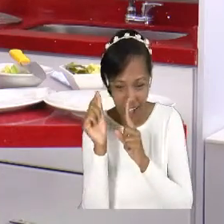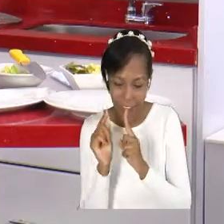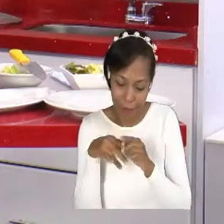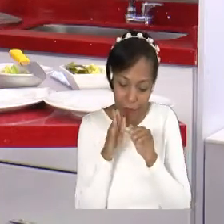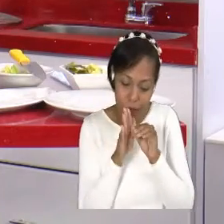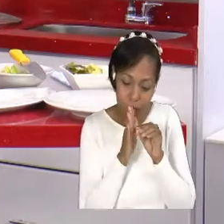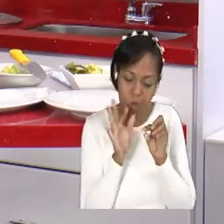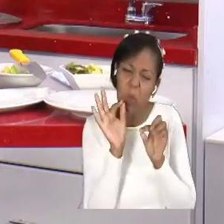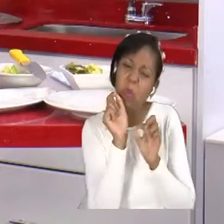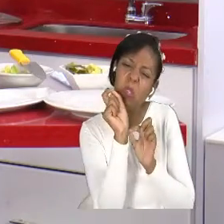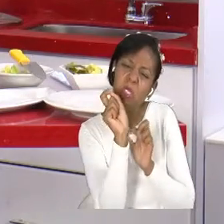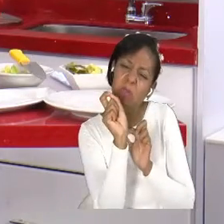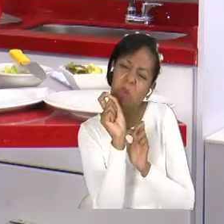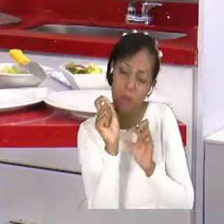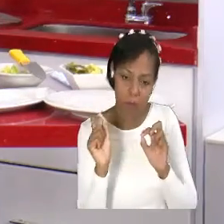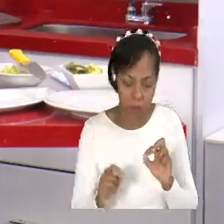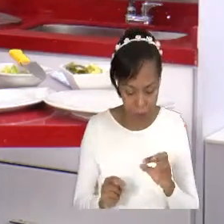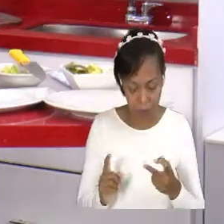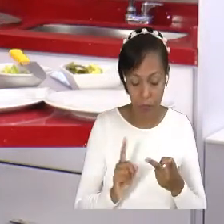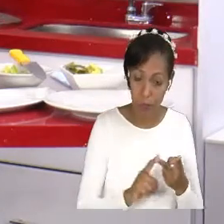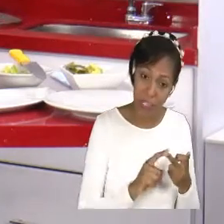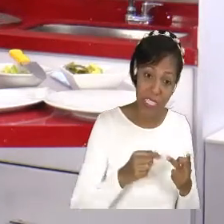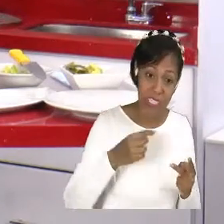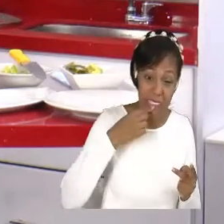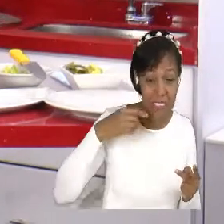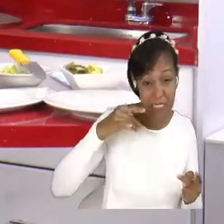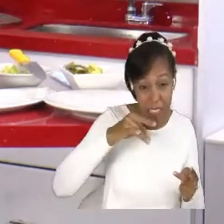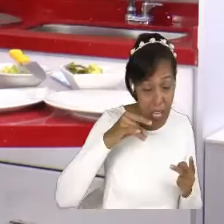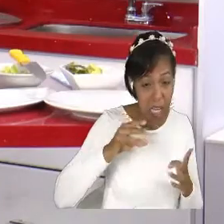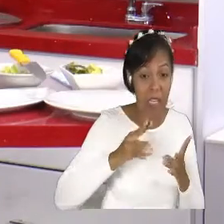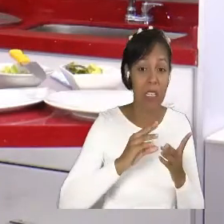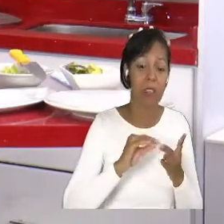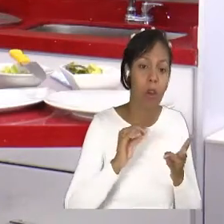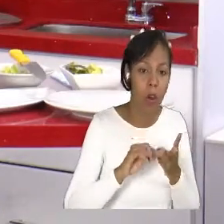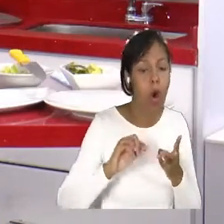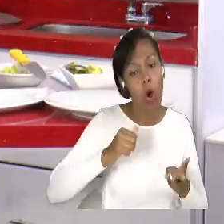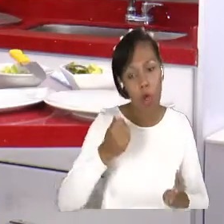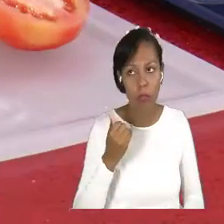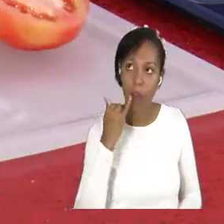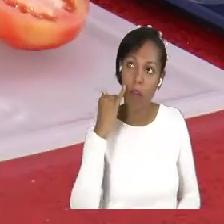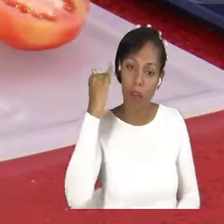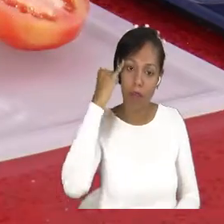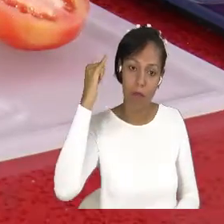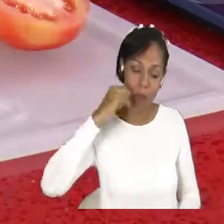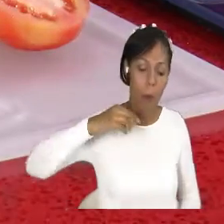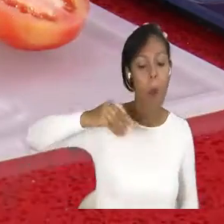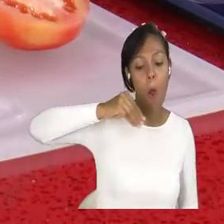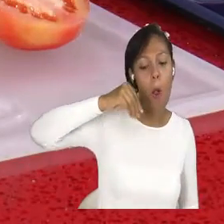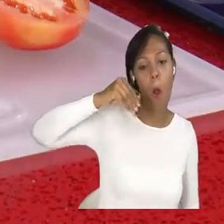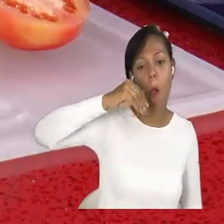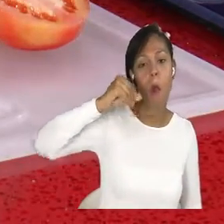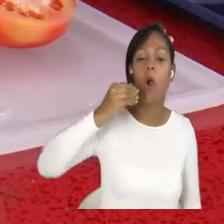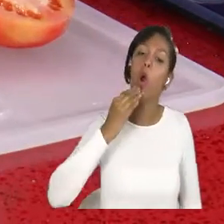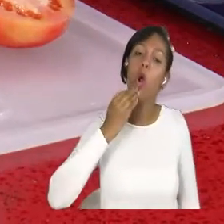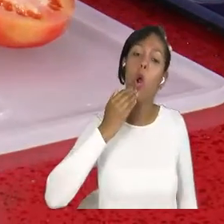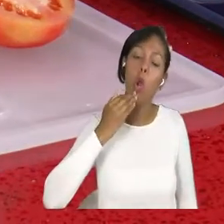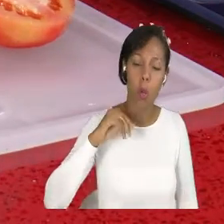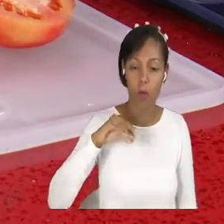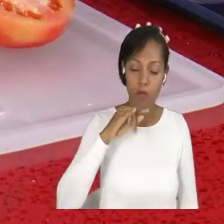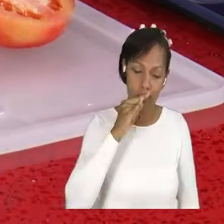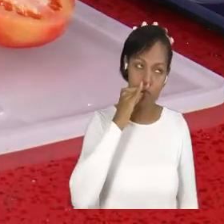adicioné un poquitico de sal, voy a adicionarles un poquitico de hierbas para que le dé color y